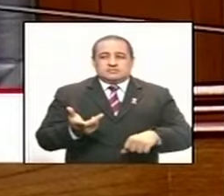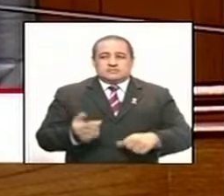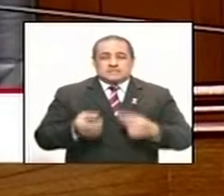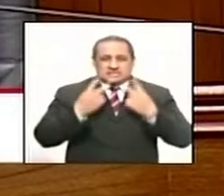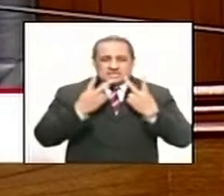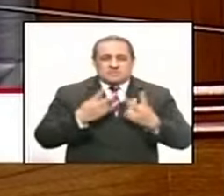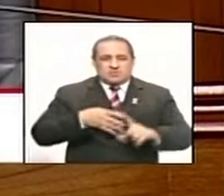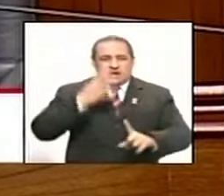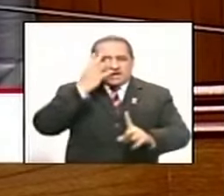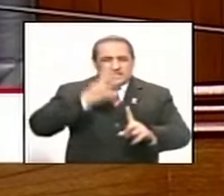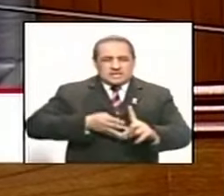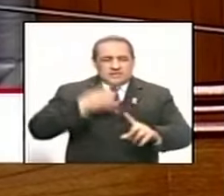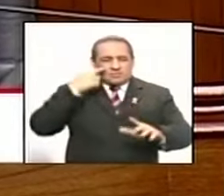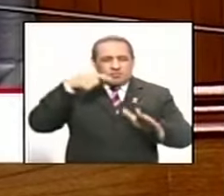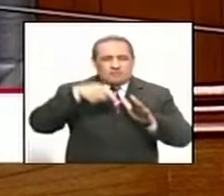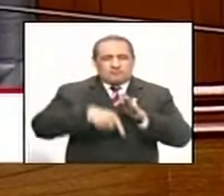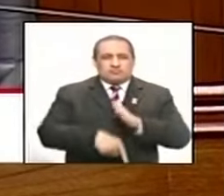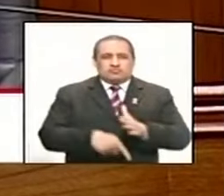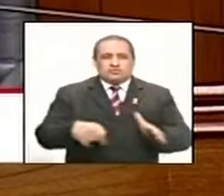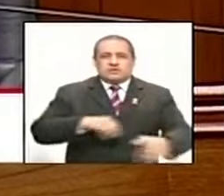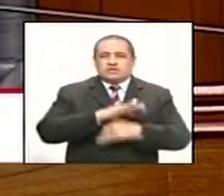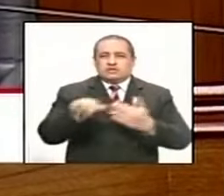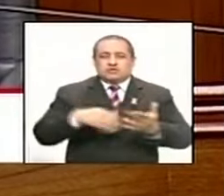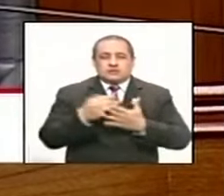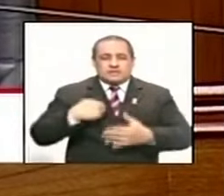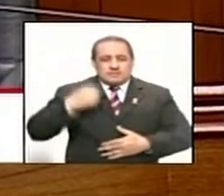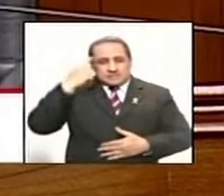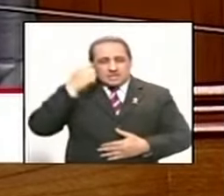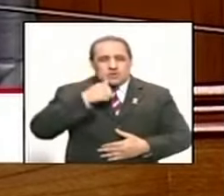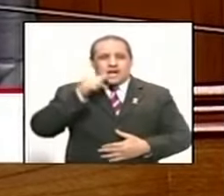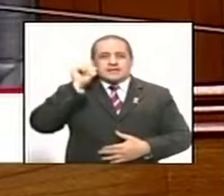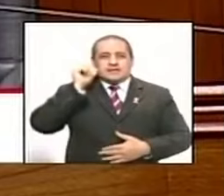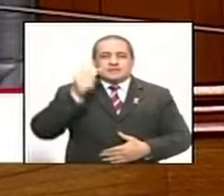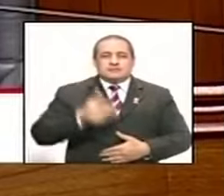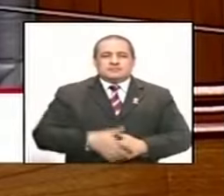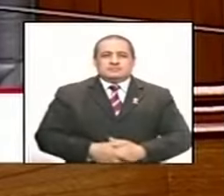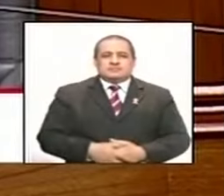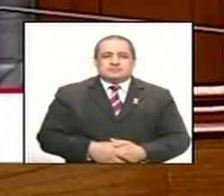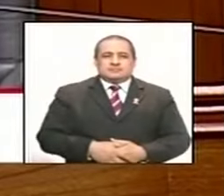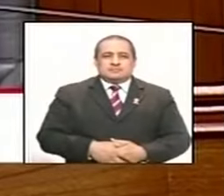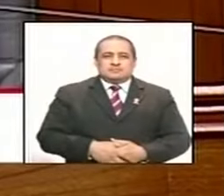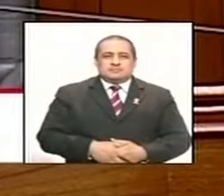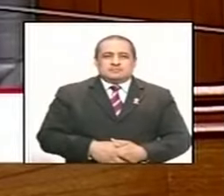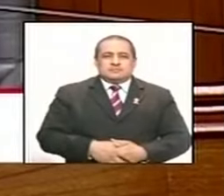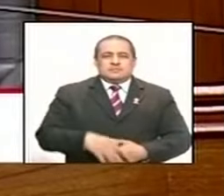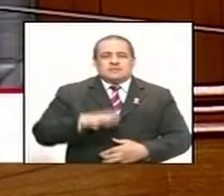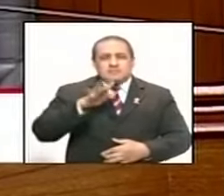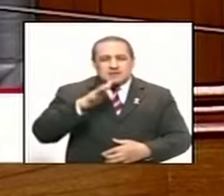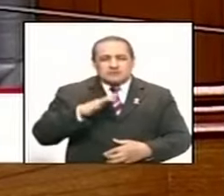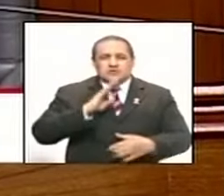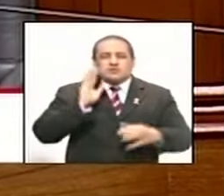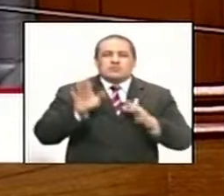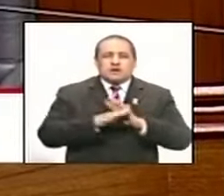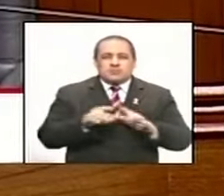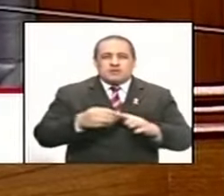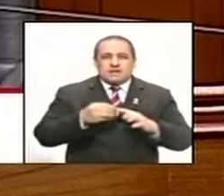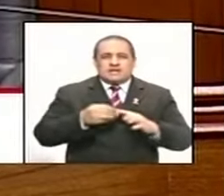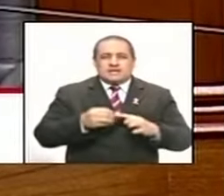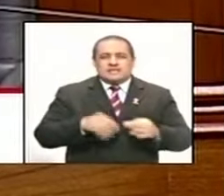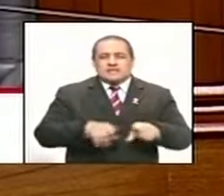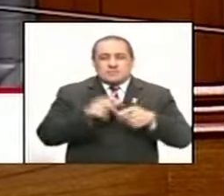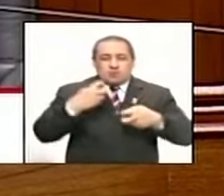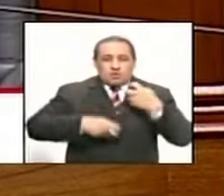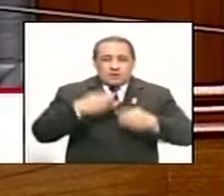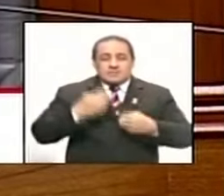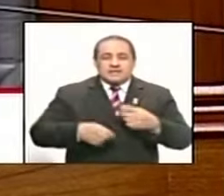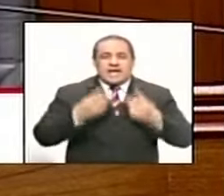amerita un análisis más profundo de lo que se había pensado el día de ayer. Más o menos esta situación se veía